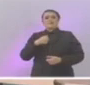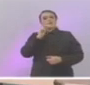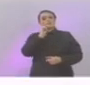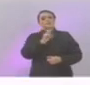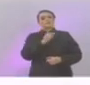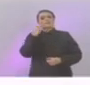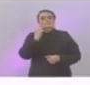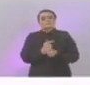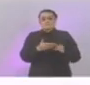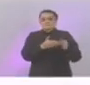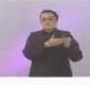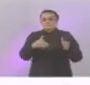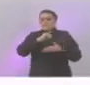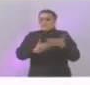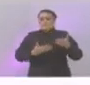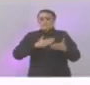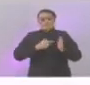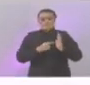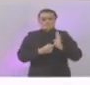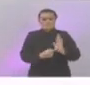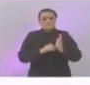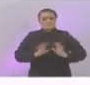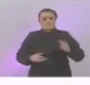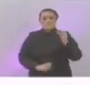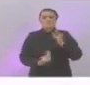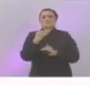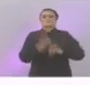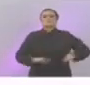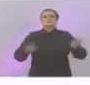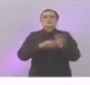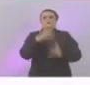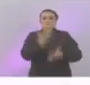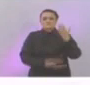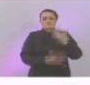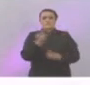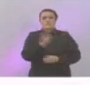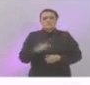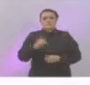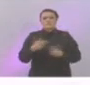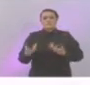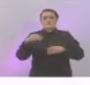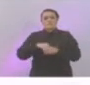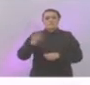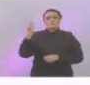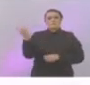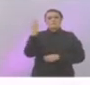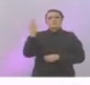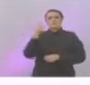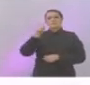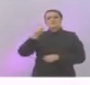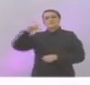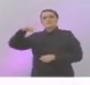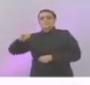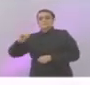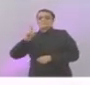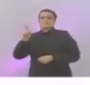podido ver a lo largo de este informe, he dado cuenta de nuevas e importantes obras públicas que incluyen la nueva Universidad Tecnológica